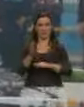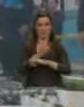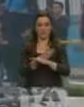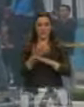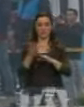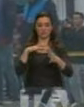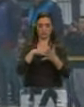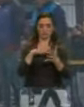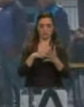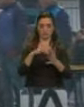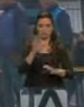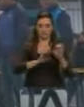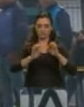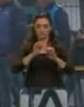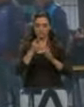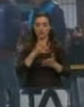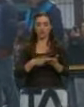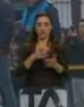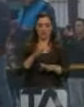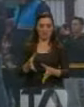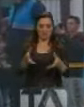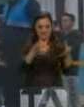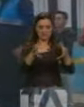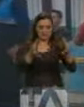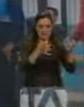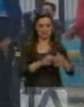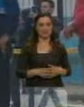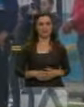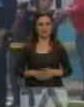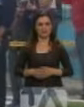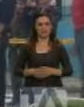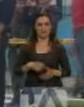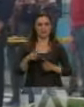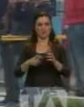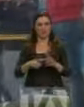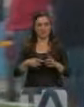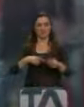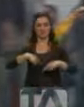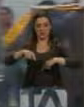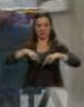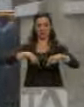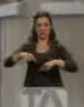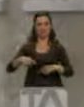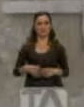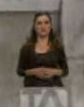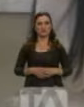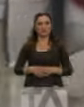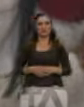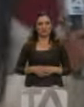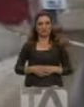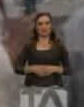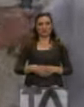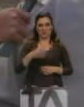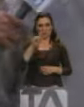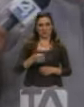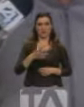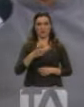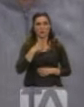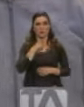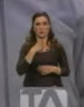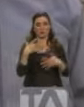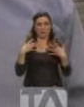estudios preliminares para ello. Acá tenemos la gente que pasa por este lugar. Señor, buenos días. ¿Le asustó esa explosión en la